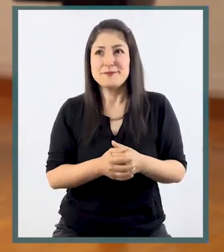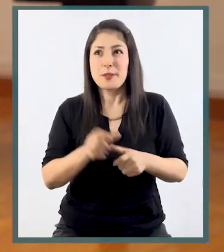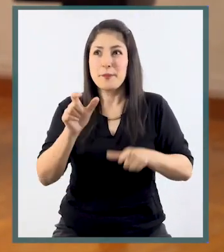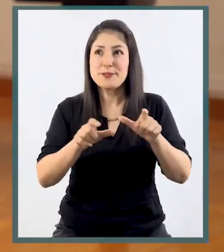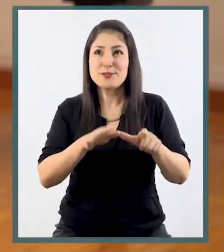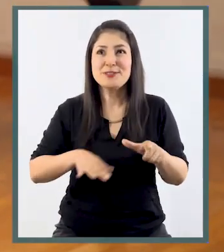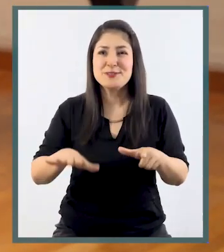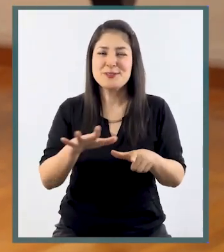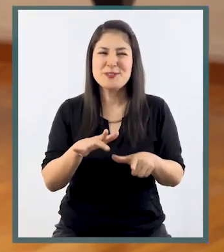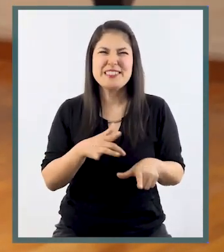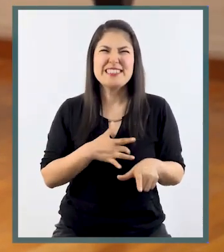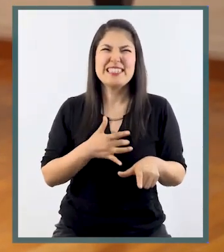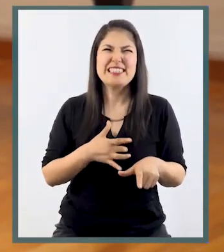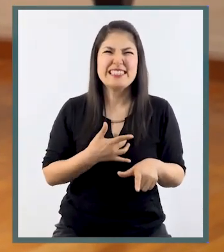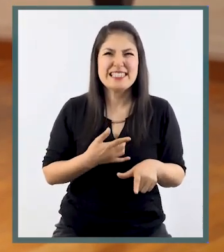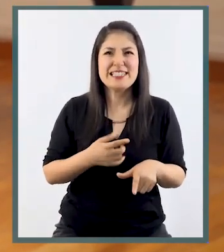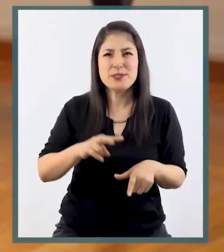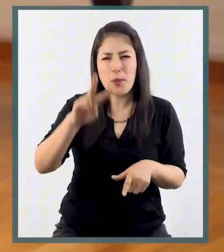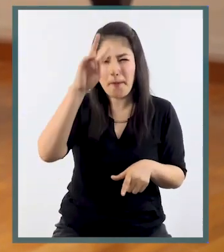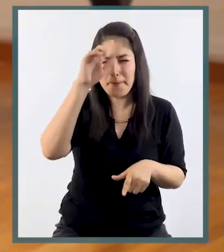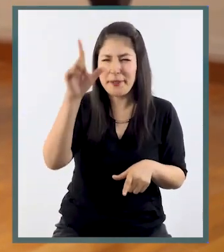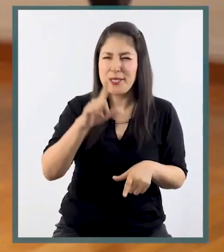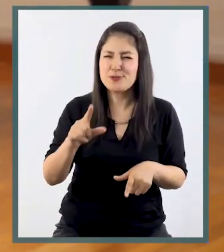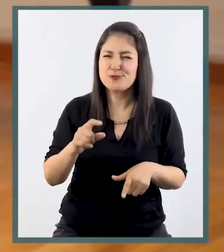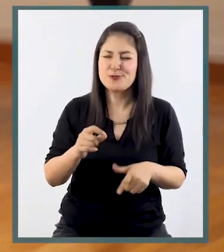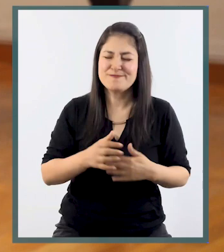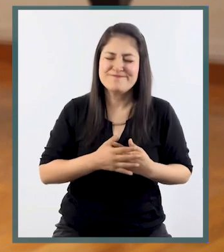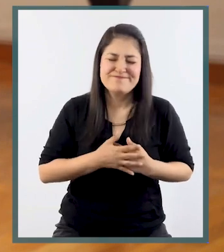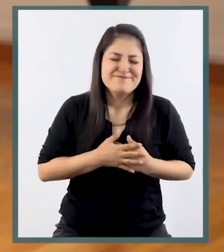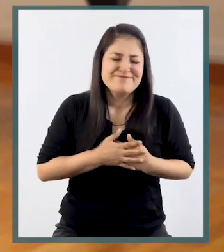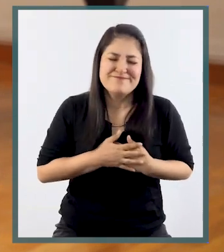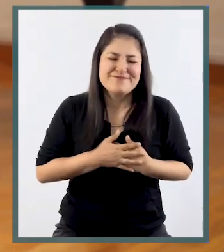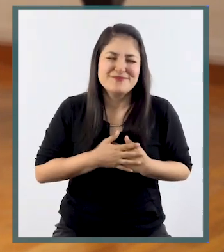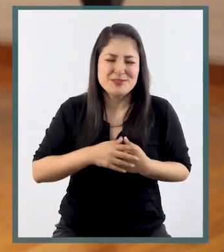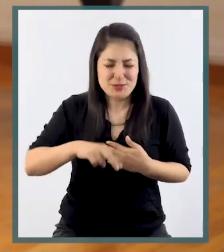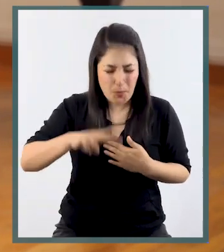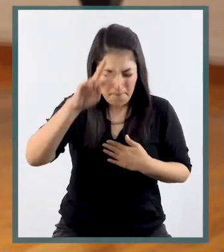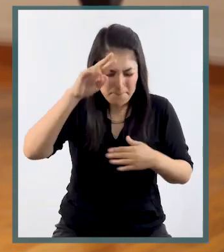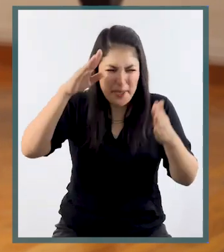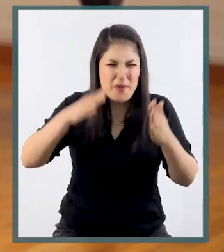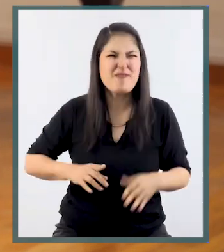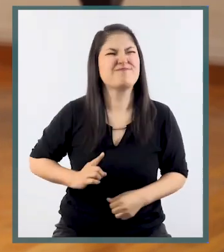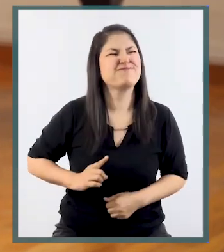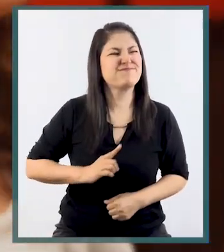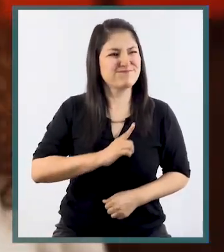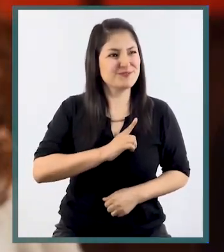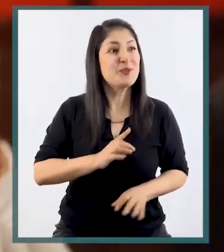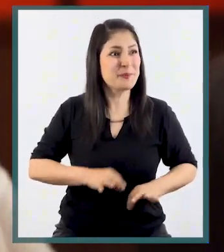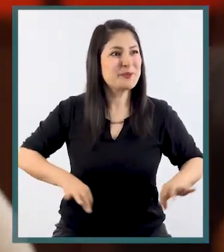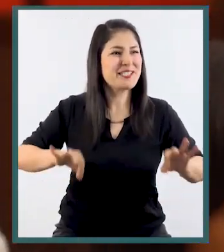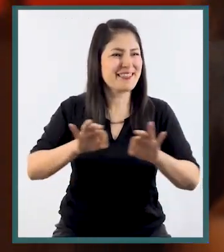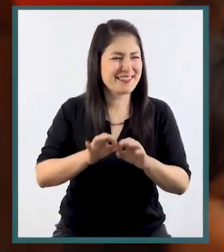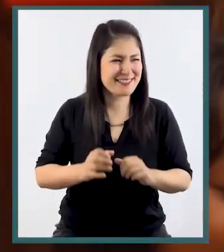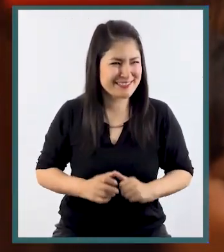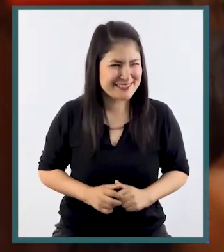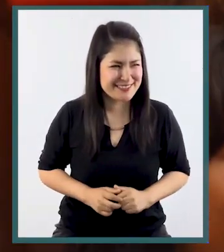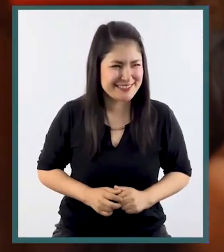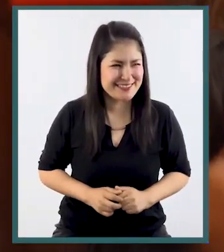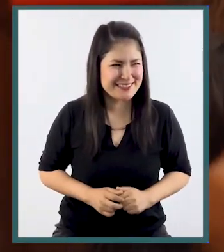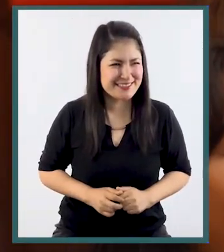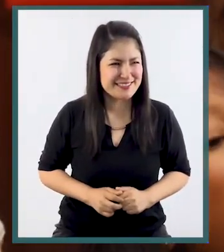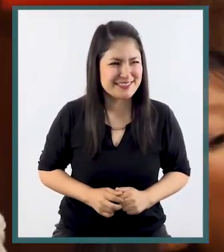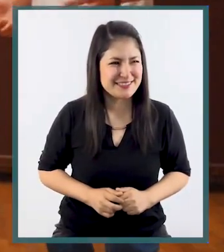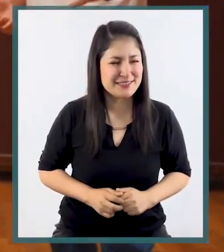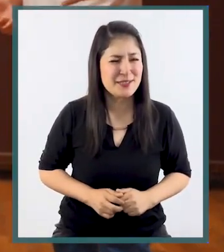Que sientan ese cariño, que se vuelvan más patriotas y sean orgullosos de ser peruanos. Que viva mi